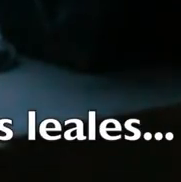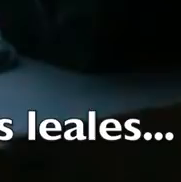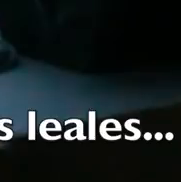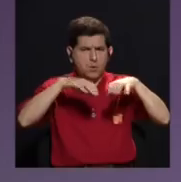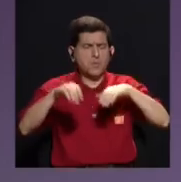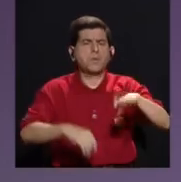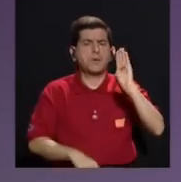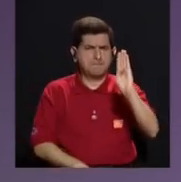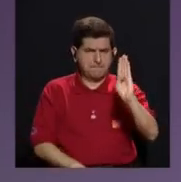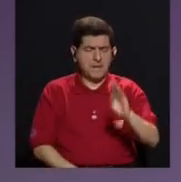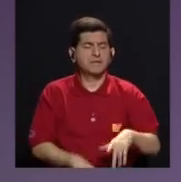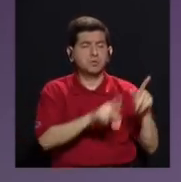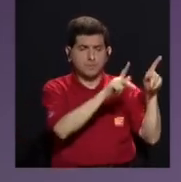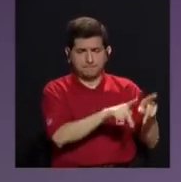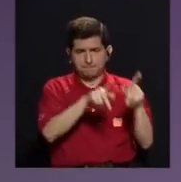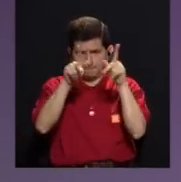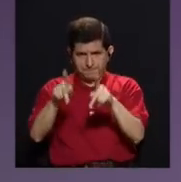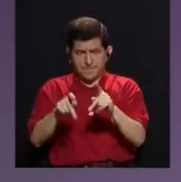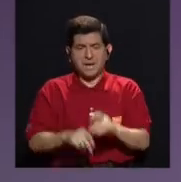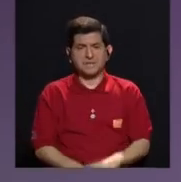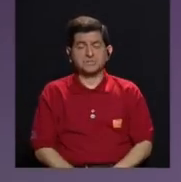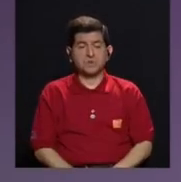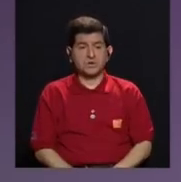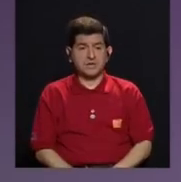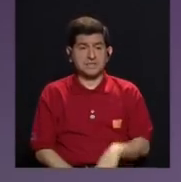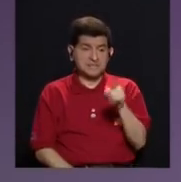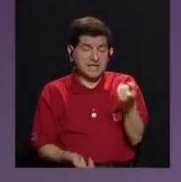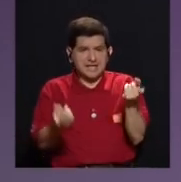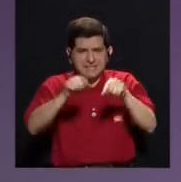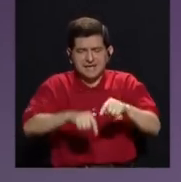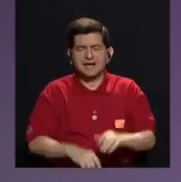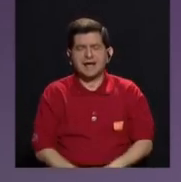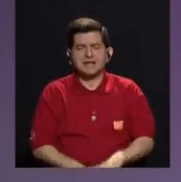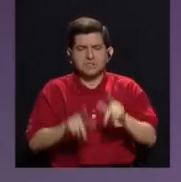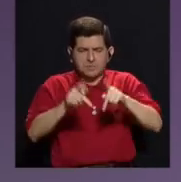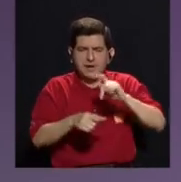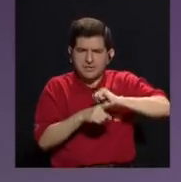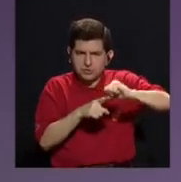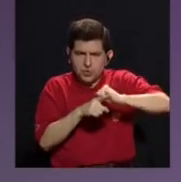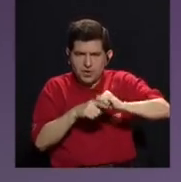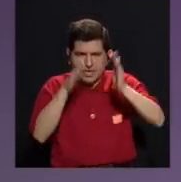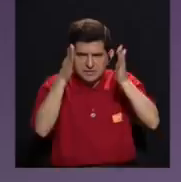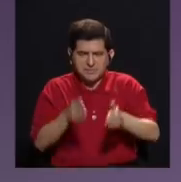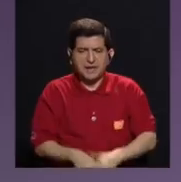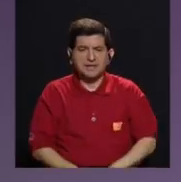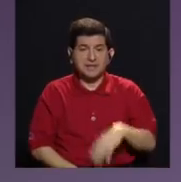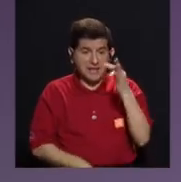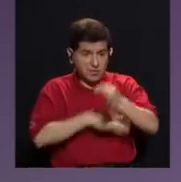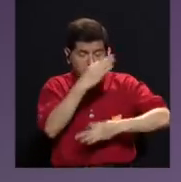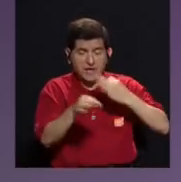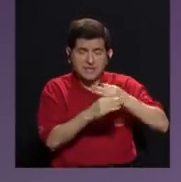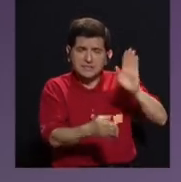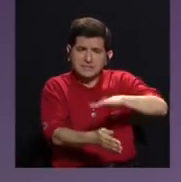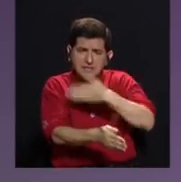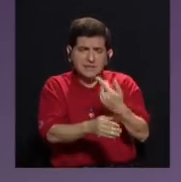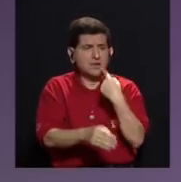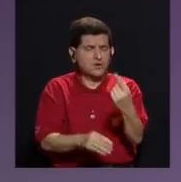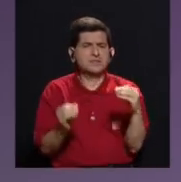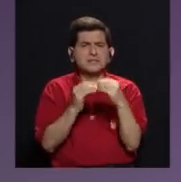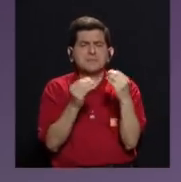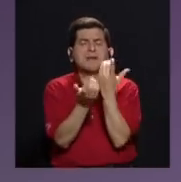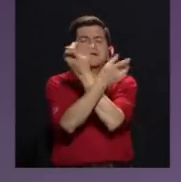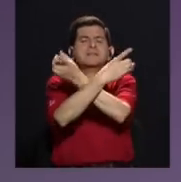hay muchas personas bombeadores o bombeado horas como se les llama a las personas que practican el género que hablan de que es un género más